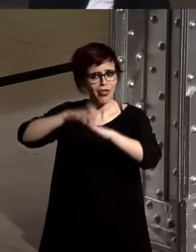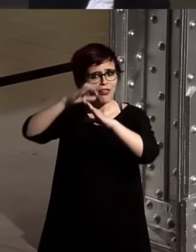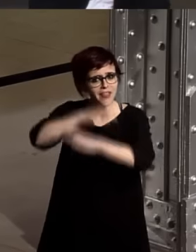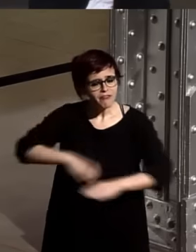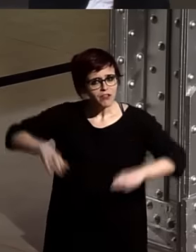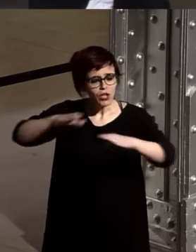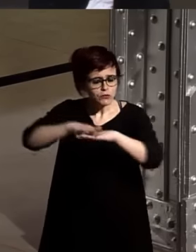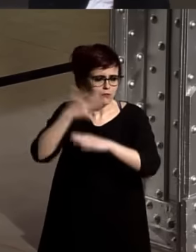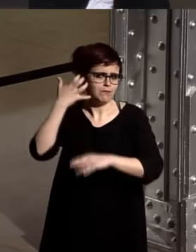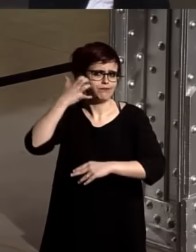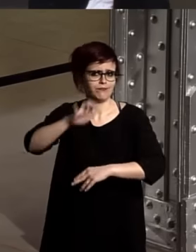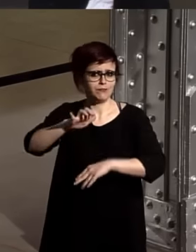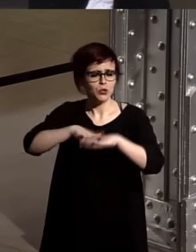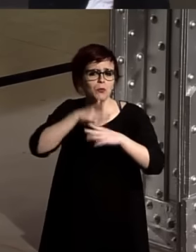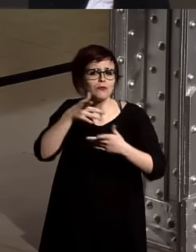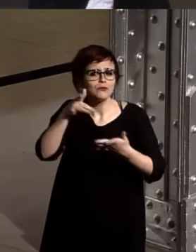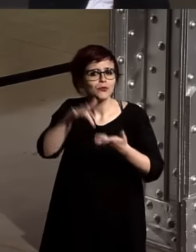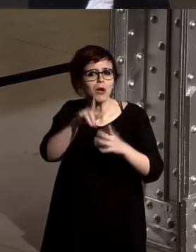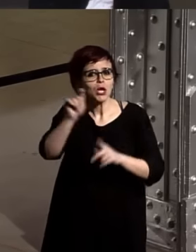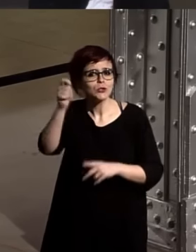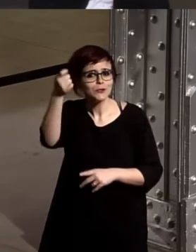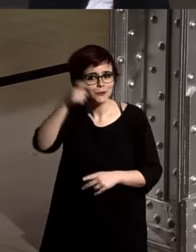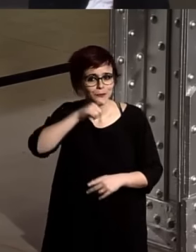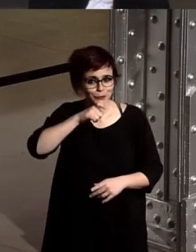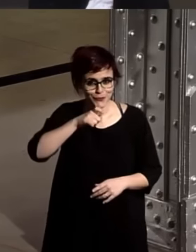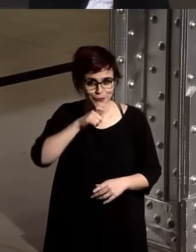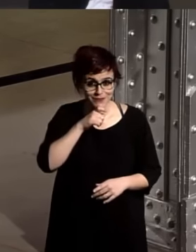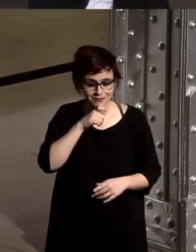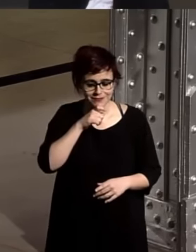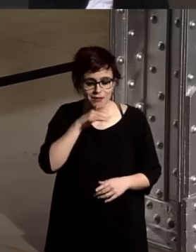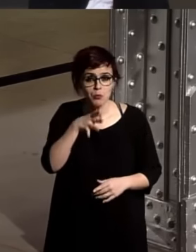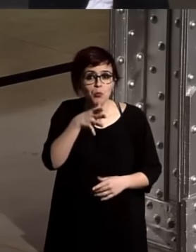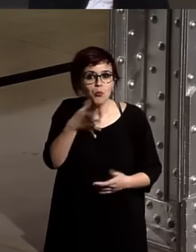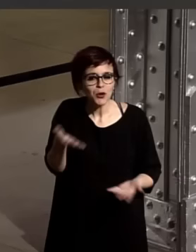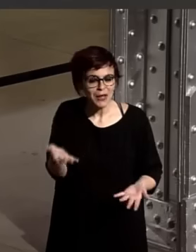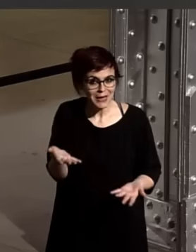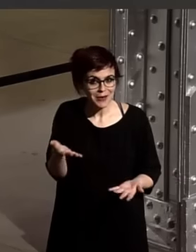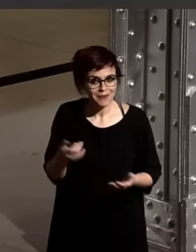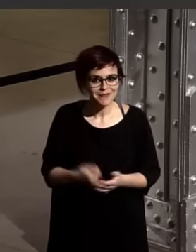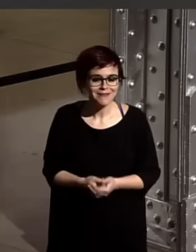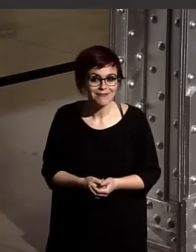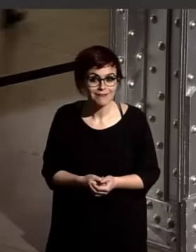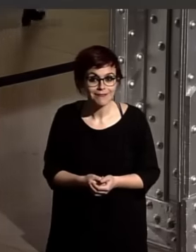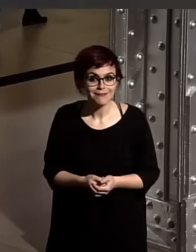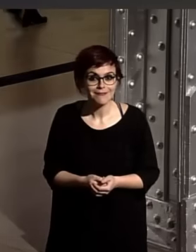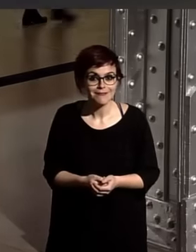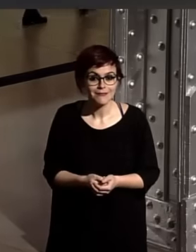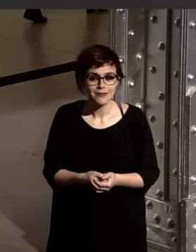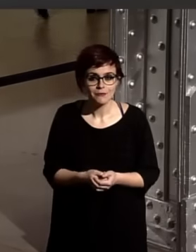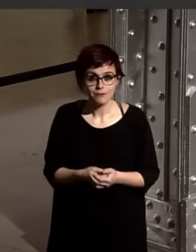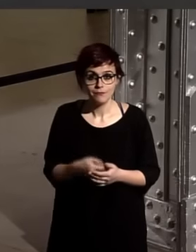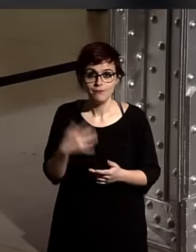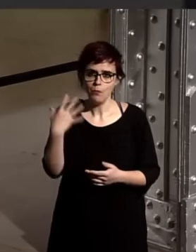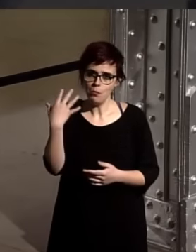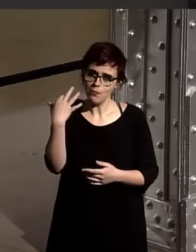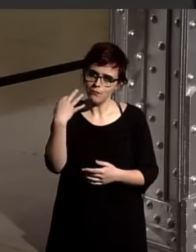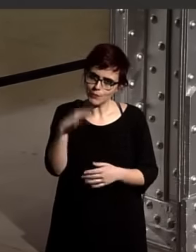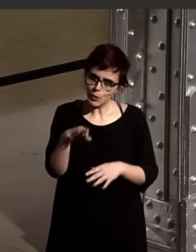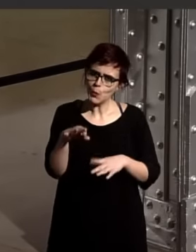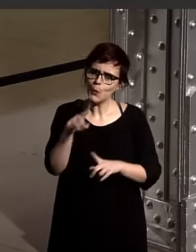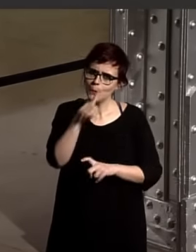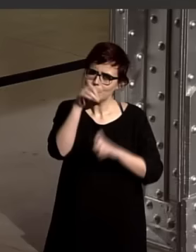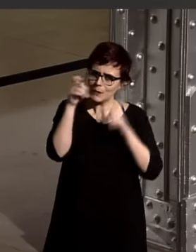muy inusual cómo cómo lo has logrado Bueno y por qué pasa esto bueno es una pregunta es una pregunta